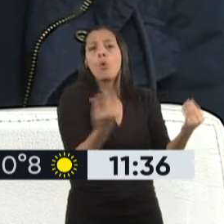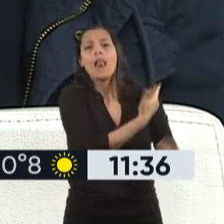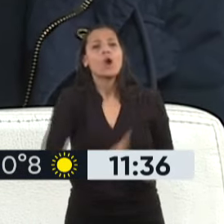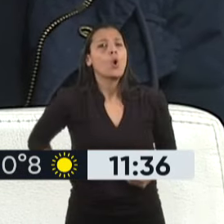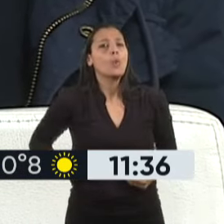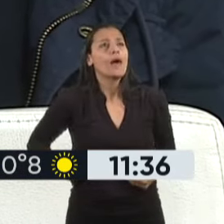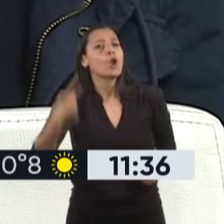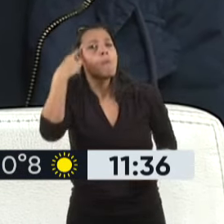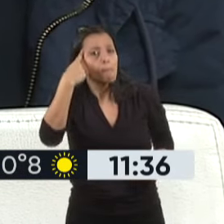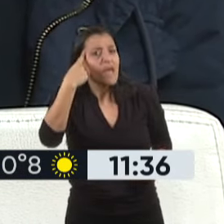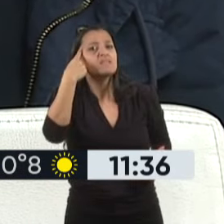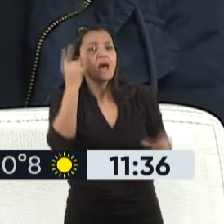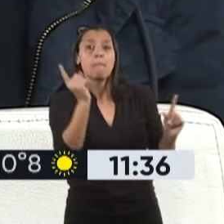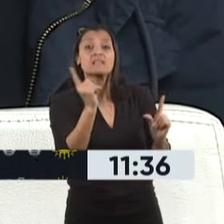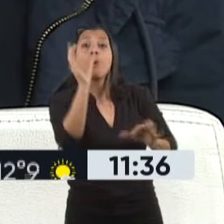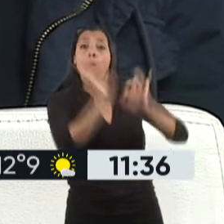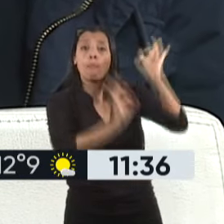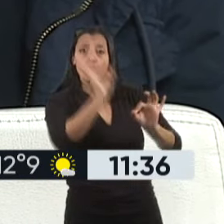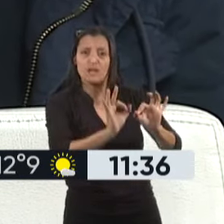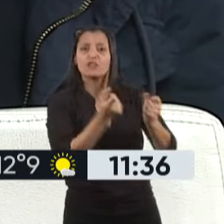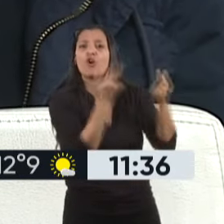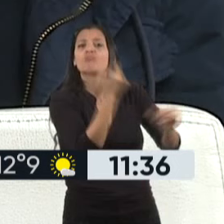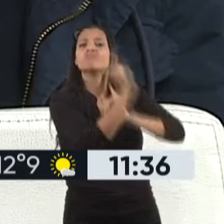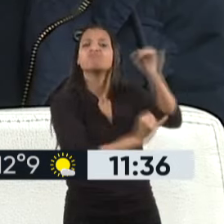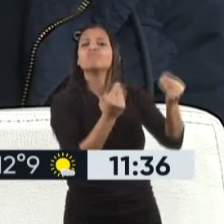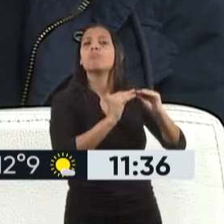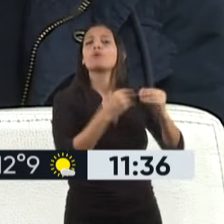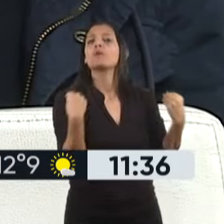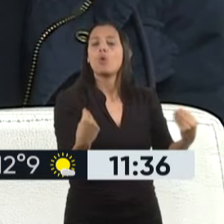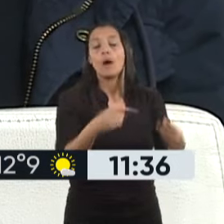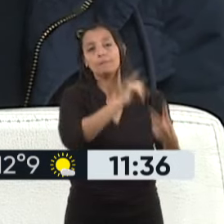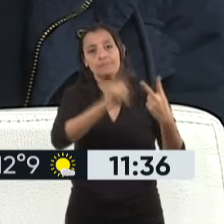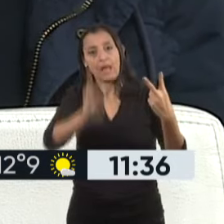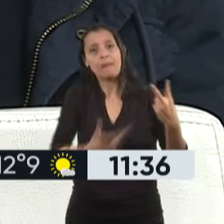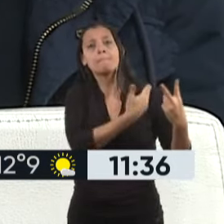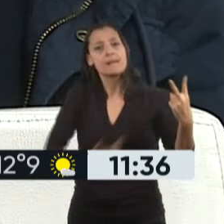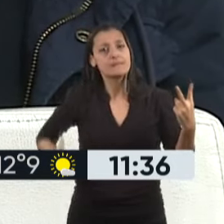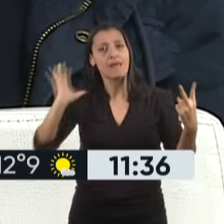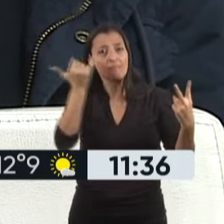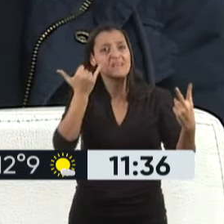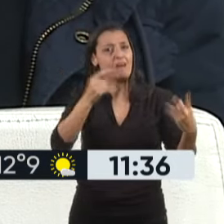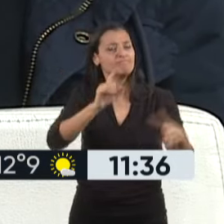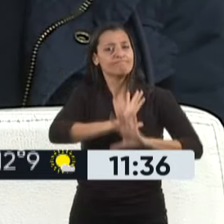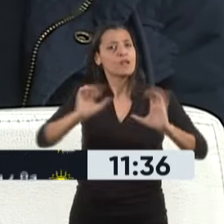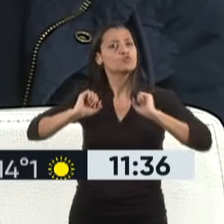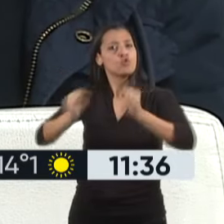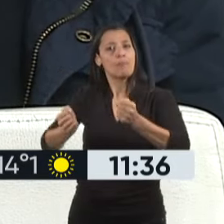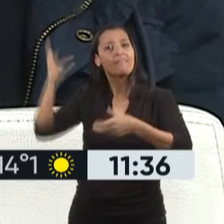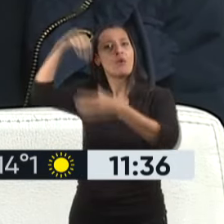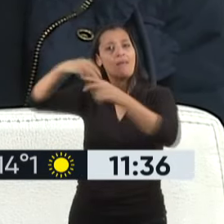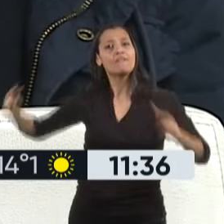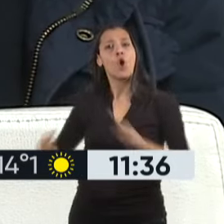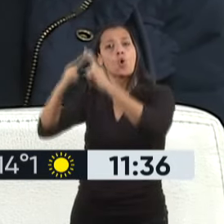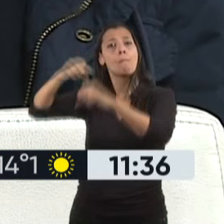gobierno considera para tal proyecto. Y la otra consulta tiene que ver si efectivamente el presidente canceló su participación en la cumbre del